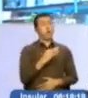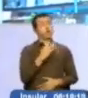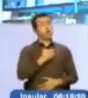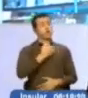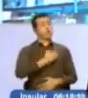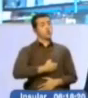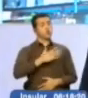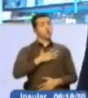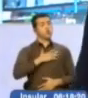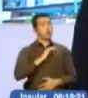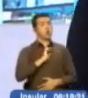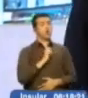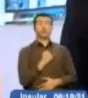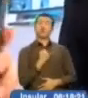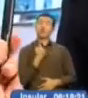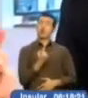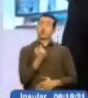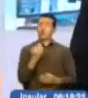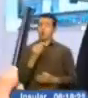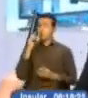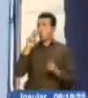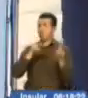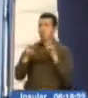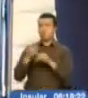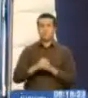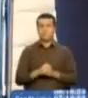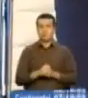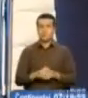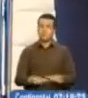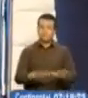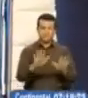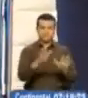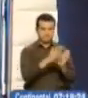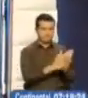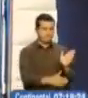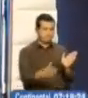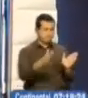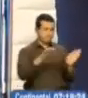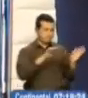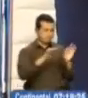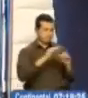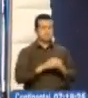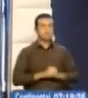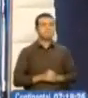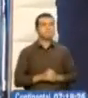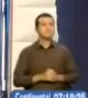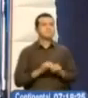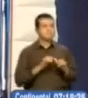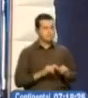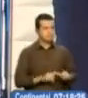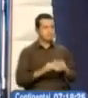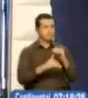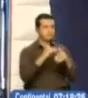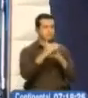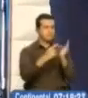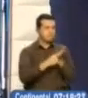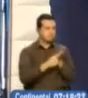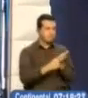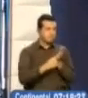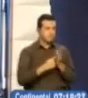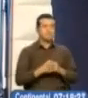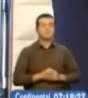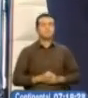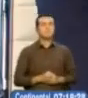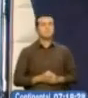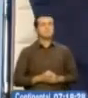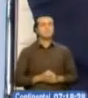ahí, perspectiva, el problema es que desde esa perspectiva, David, para que termines la idea y Emi, para que continúes con el análisis también,